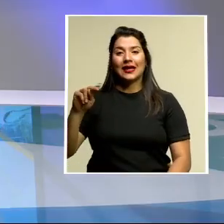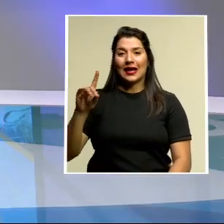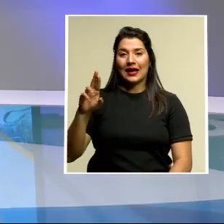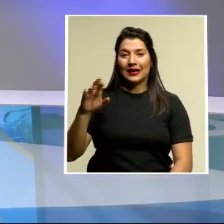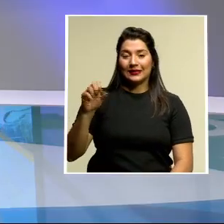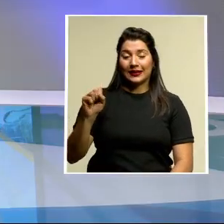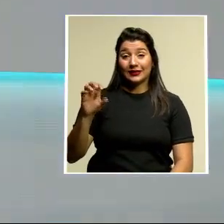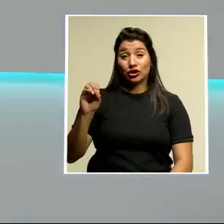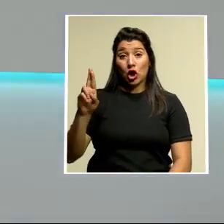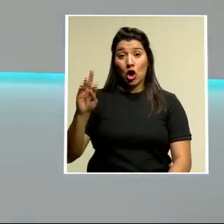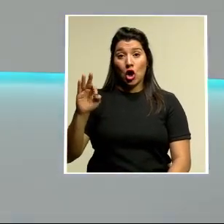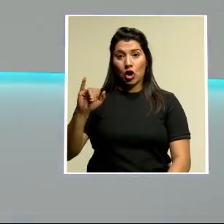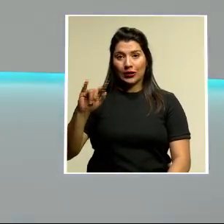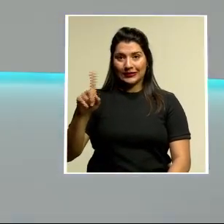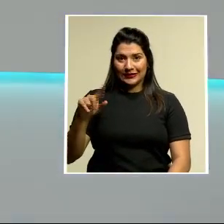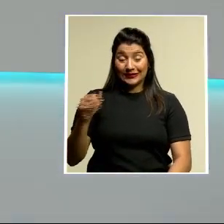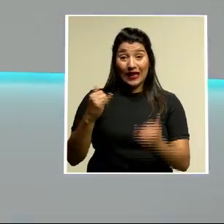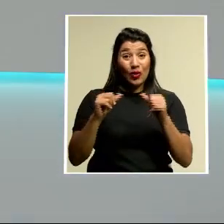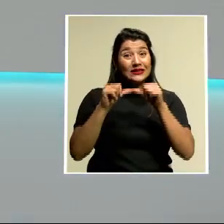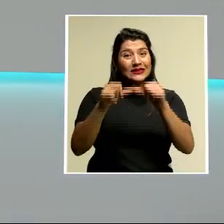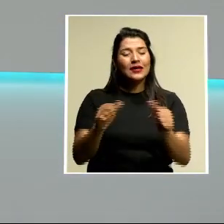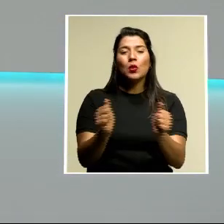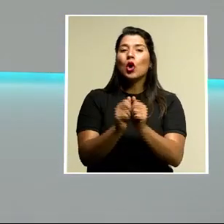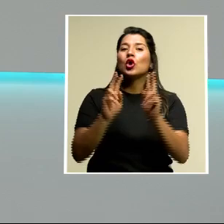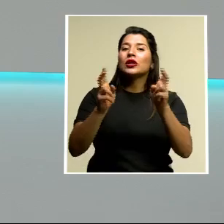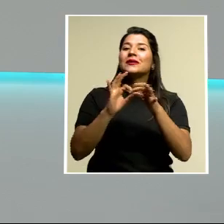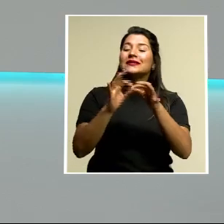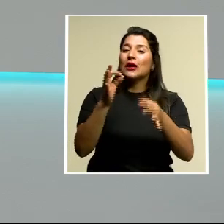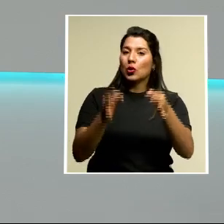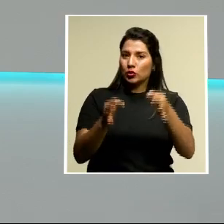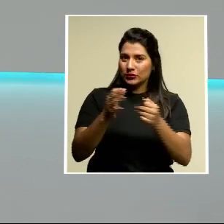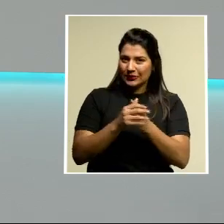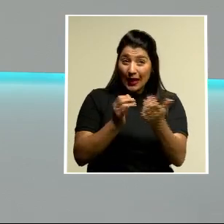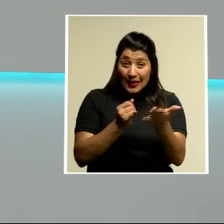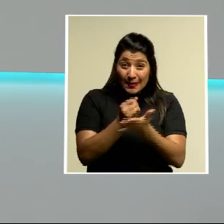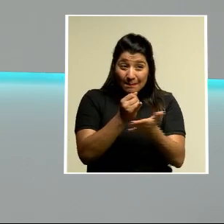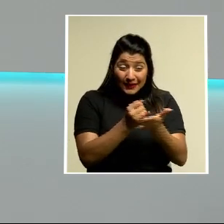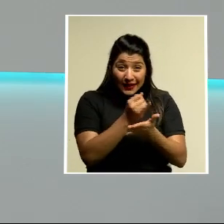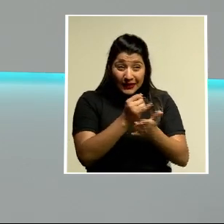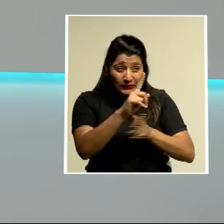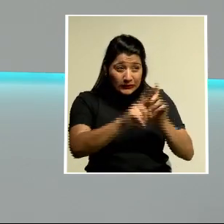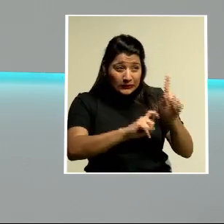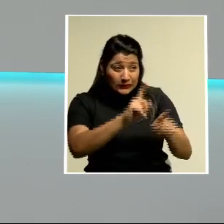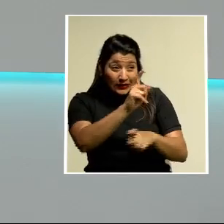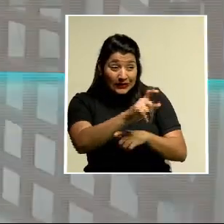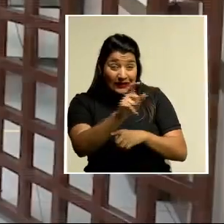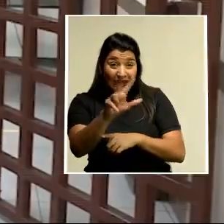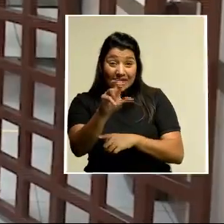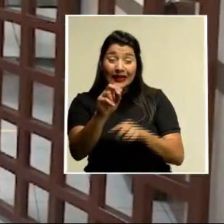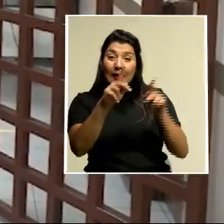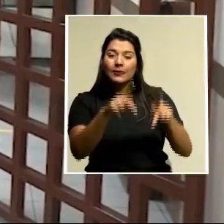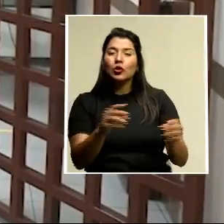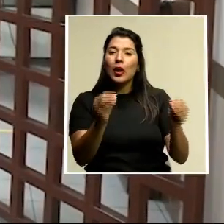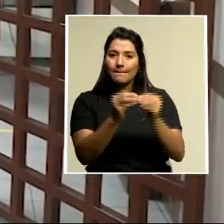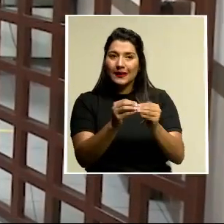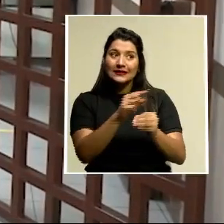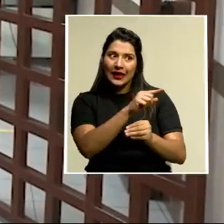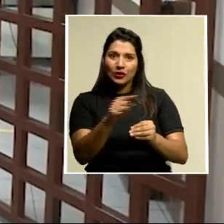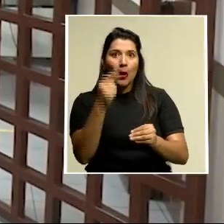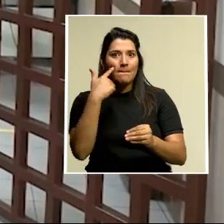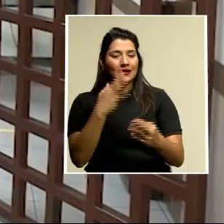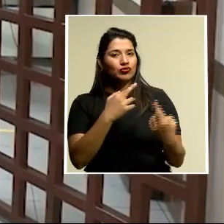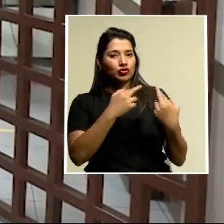es nada complicado y creo que la mayor parte de los abogados y de los jueces sabemos dónde está el problema. Y creo que los diputados entenderían